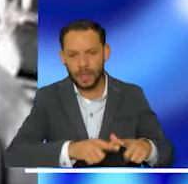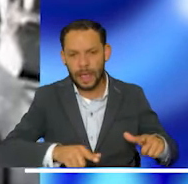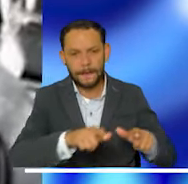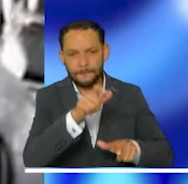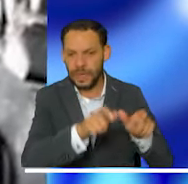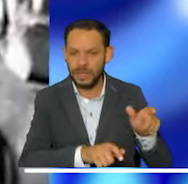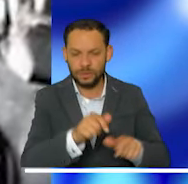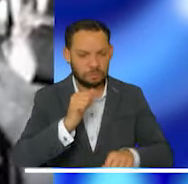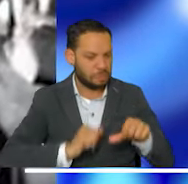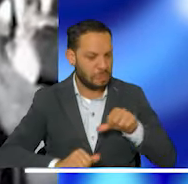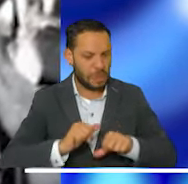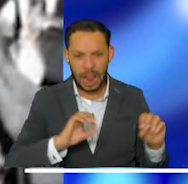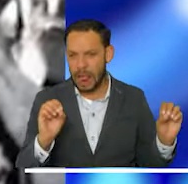lesionadas ni heridas m